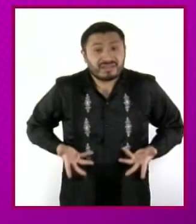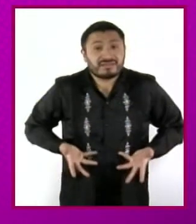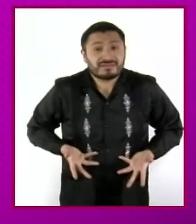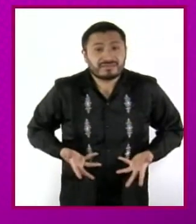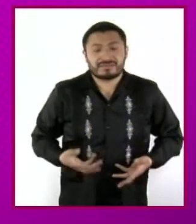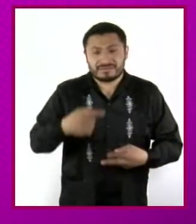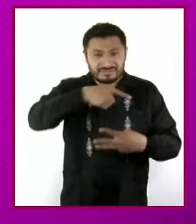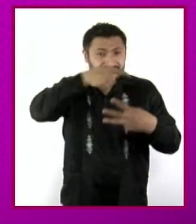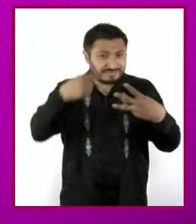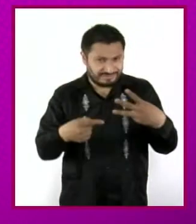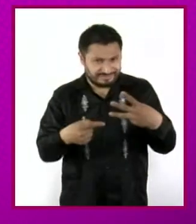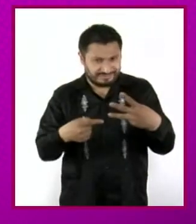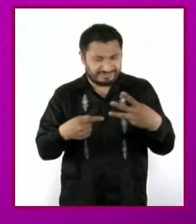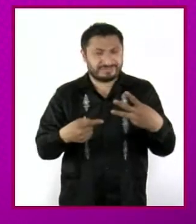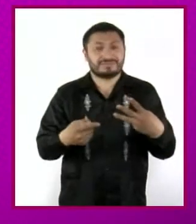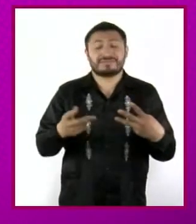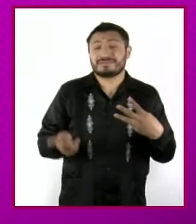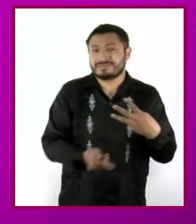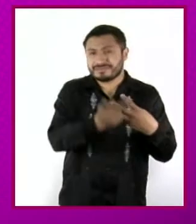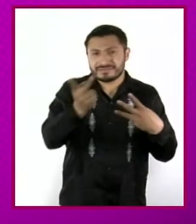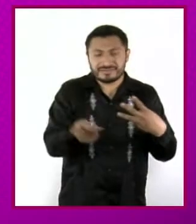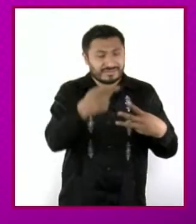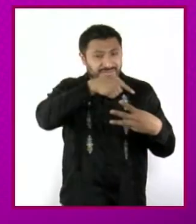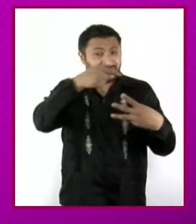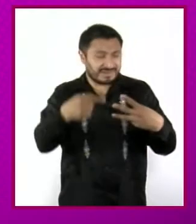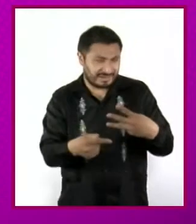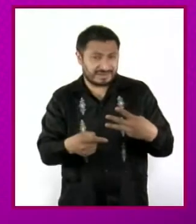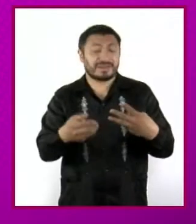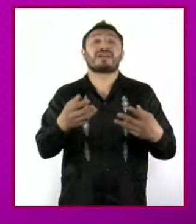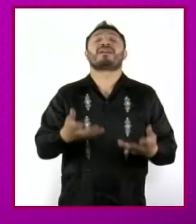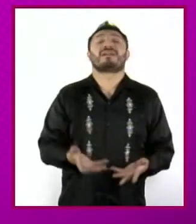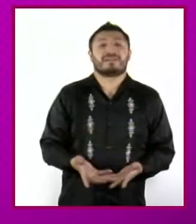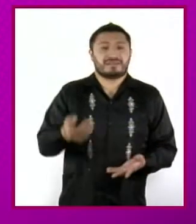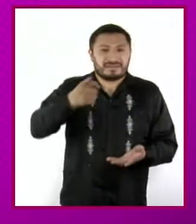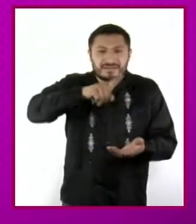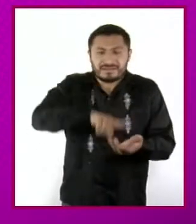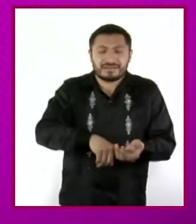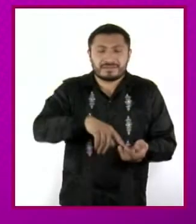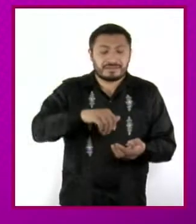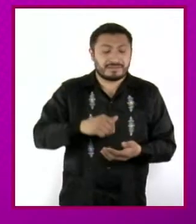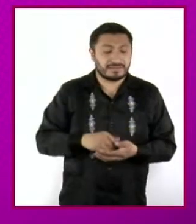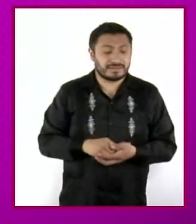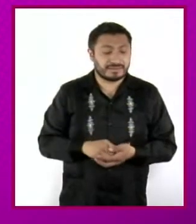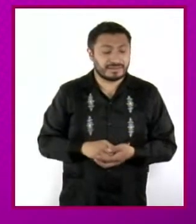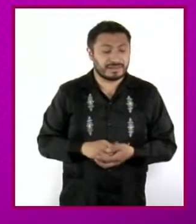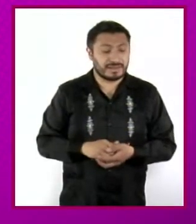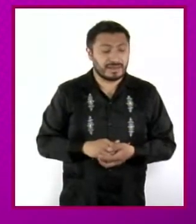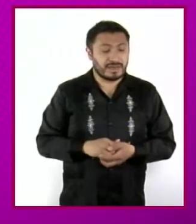Estas tres preguntas básicas es lo que conforma la ontología.